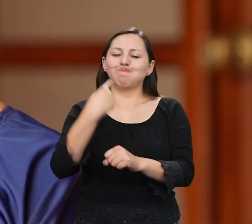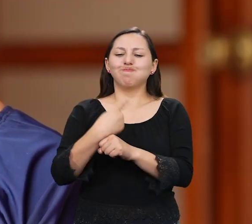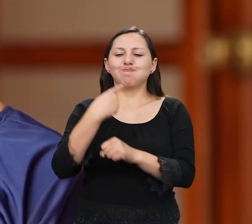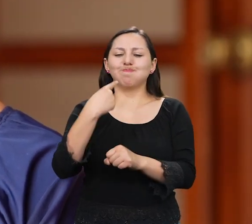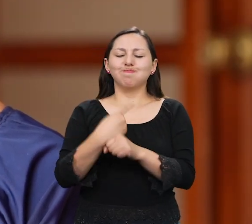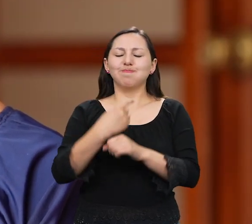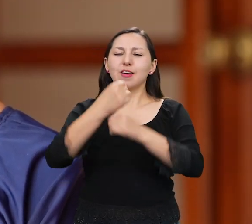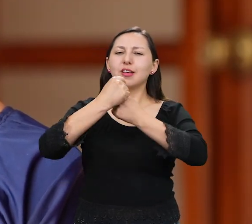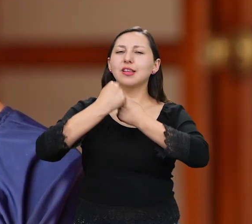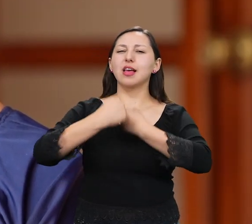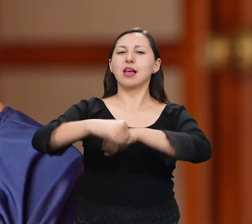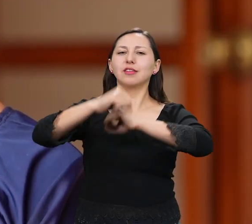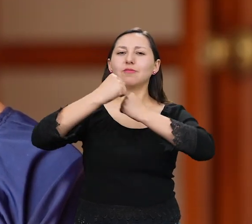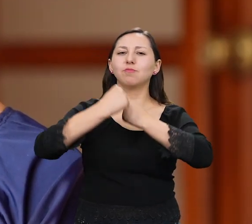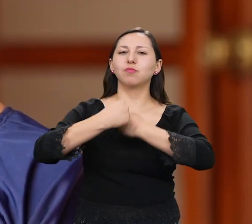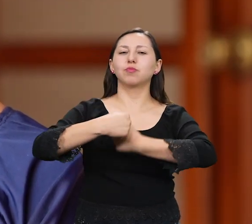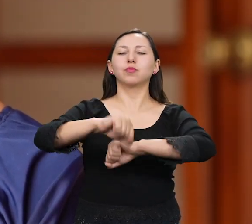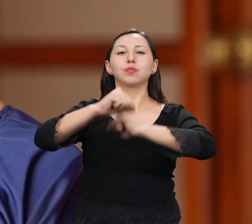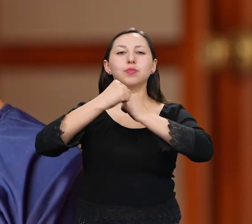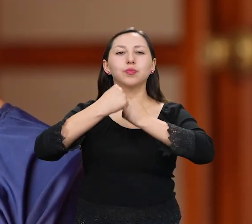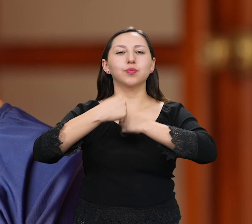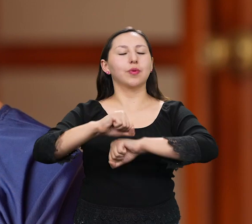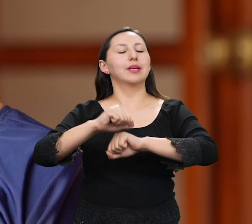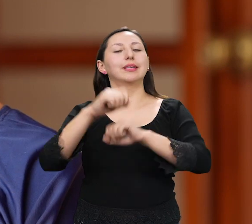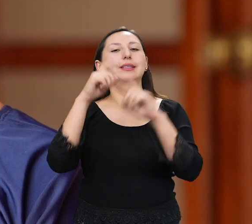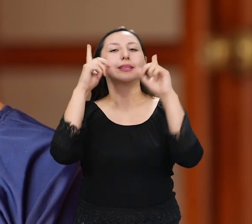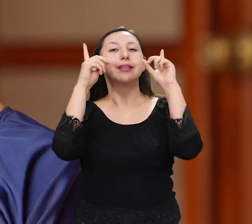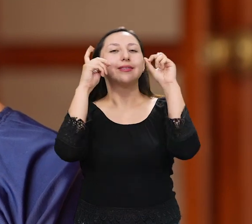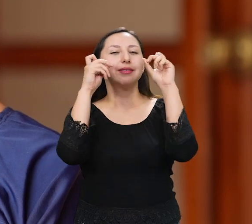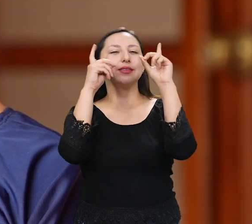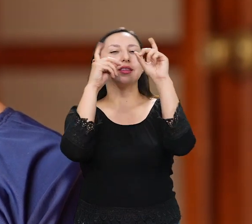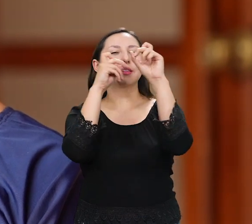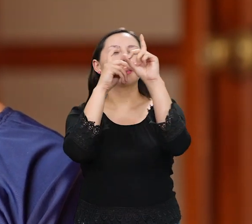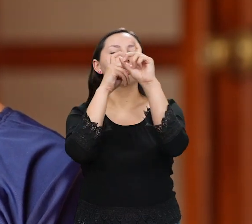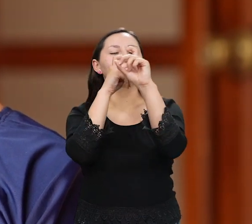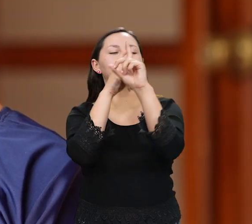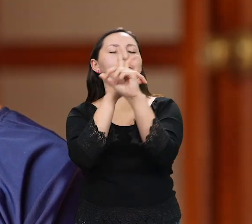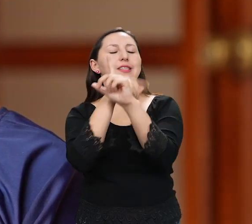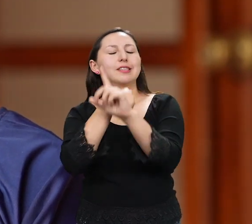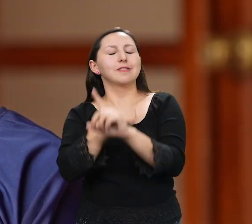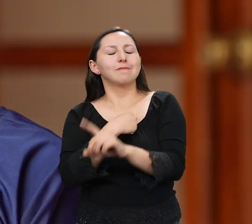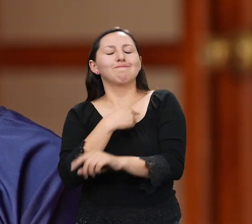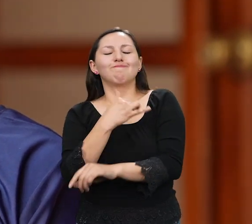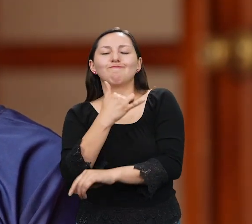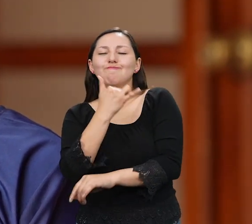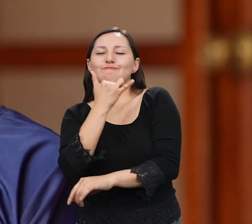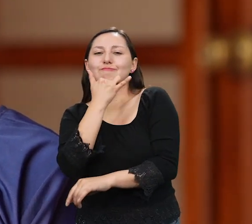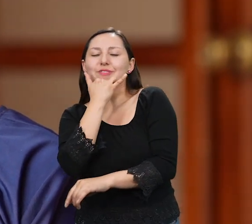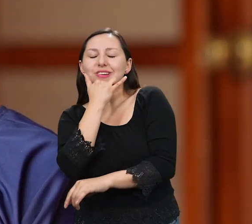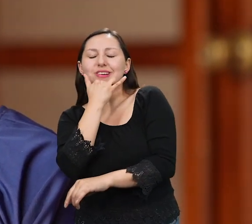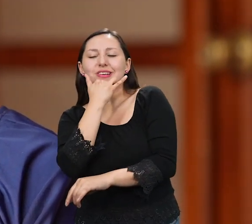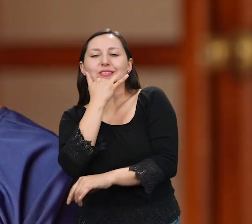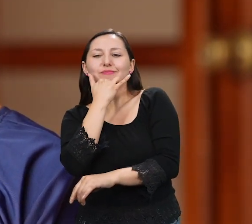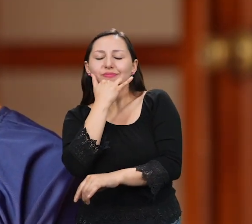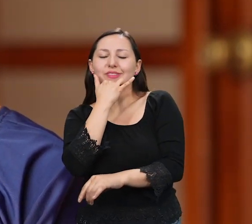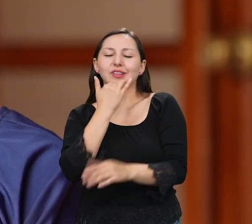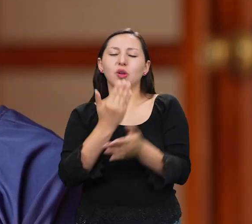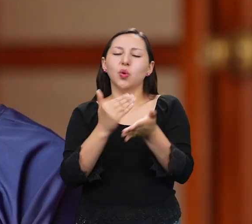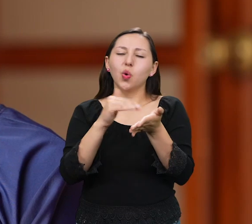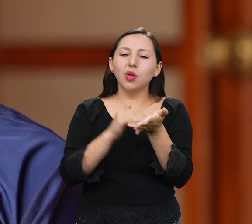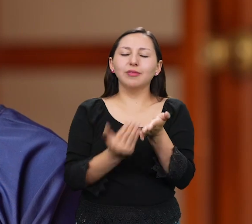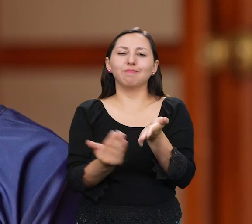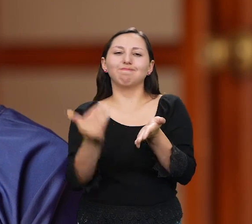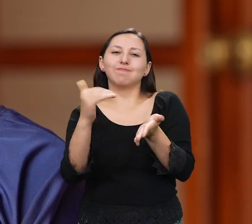puede haber demasiadas cosas que nos autojuzgamos o no pensamos que somos lo suficientemente